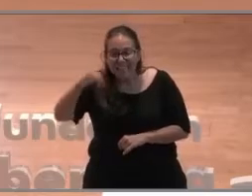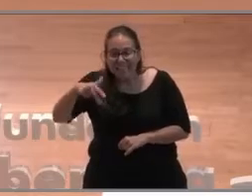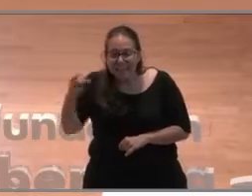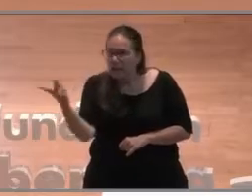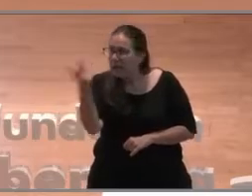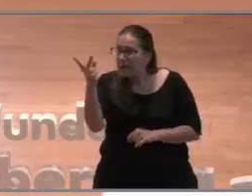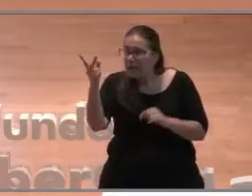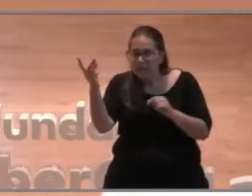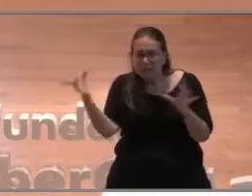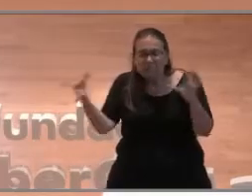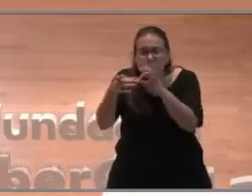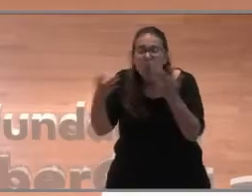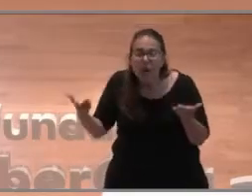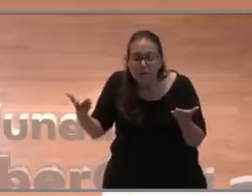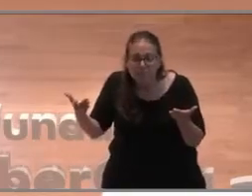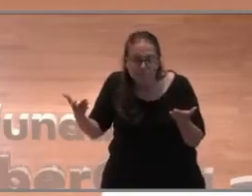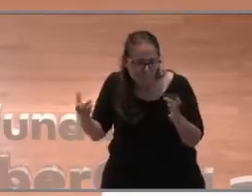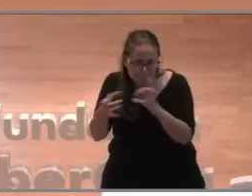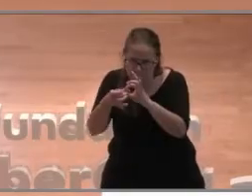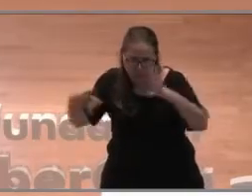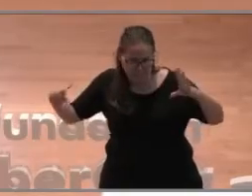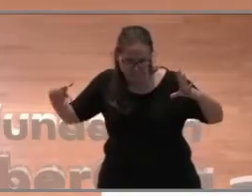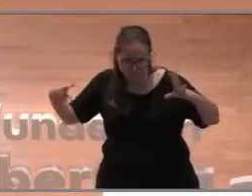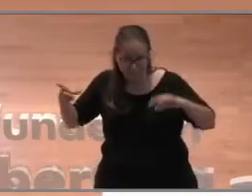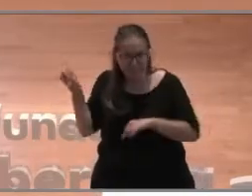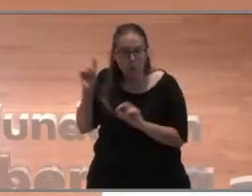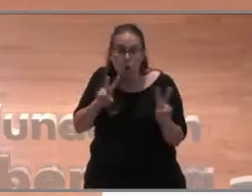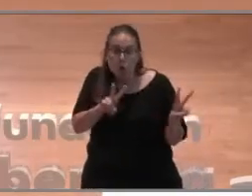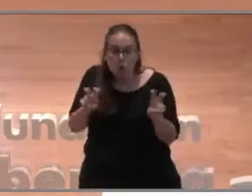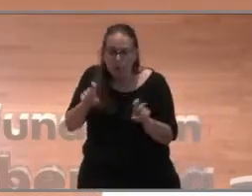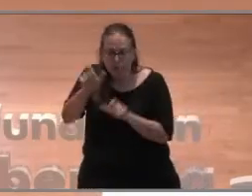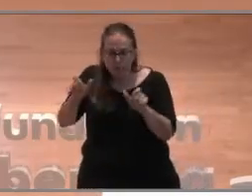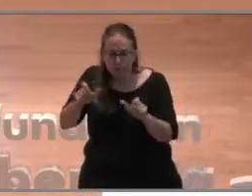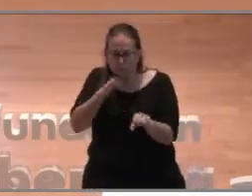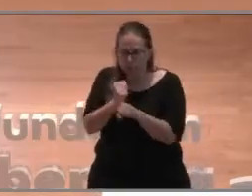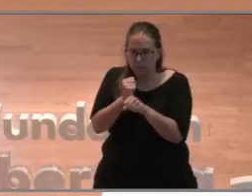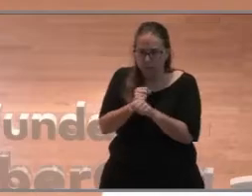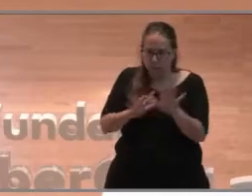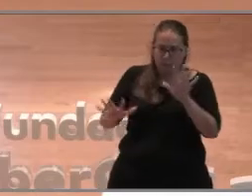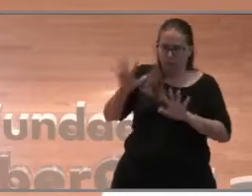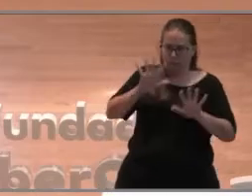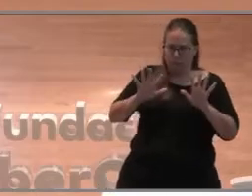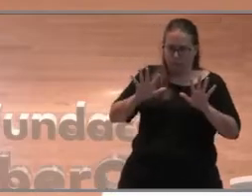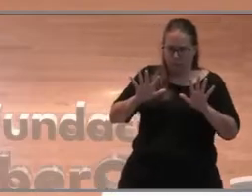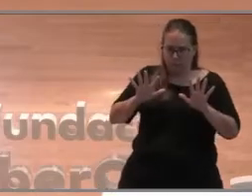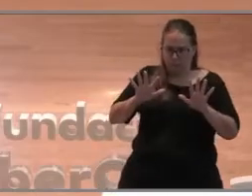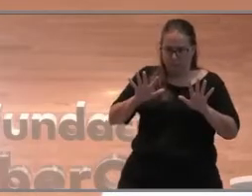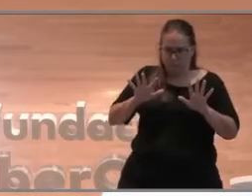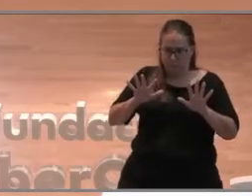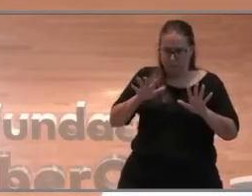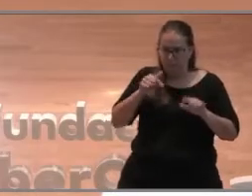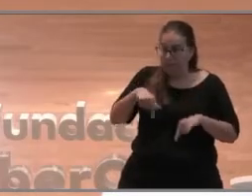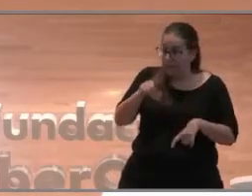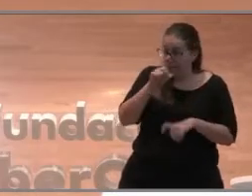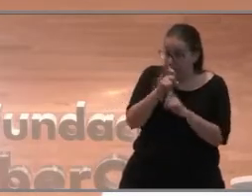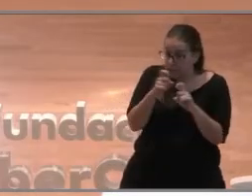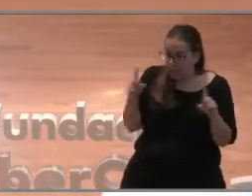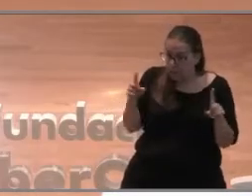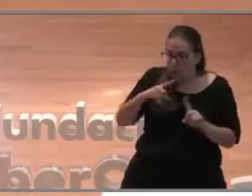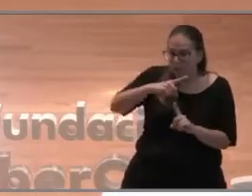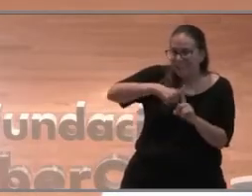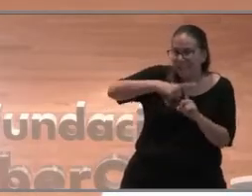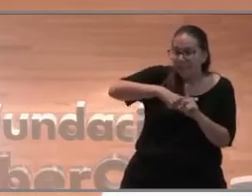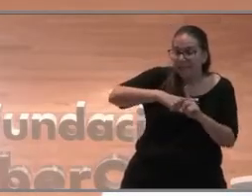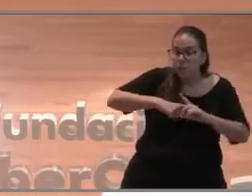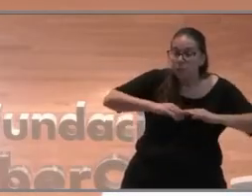pasado? ¿Por qué? Esto es una novedad que a los que estamos en esto nos ha trastocado. Este año no tenemos temperaturas umbral